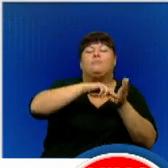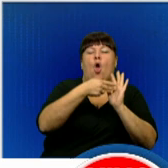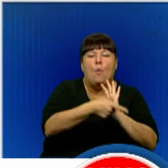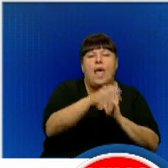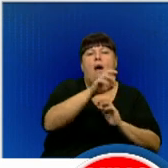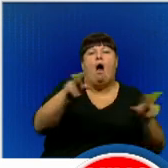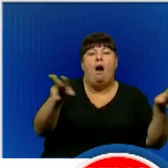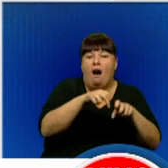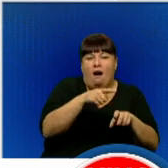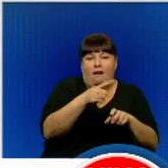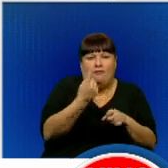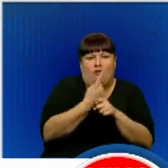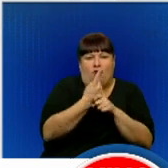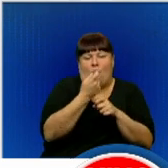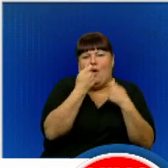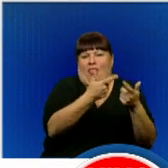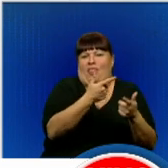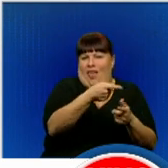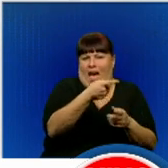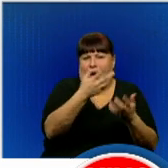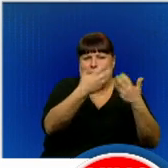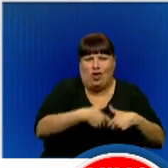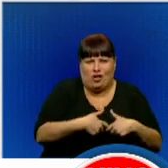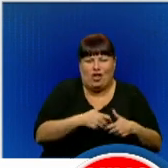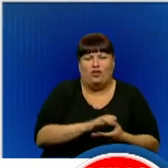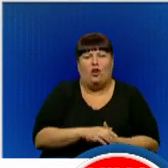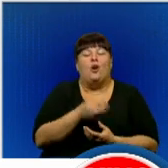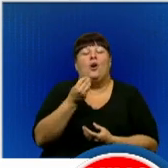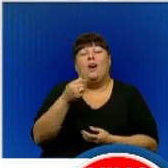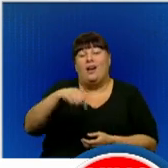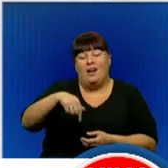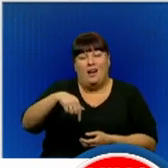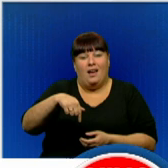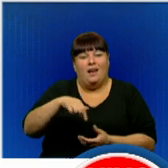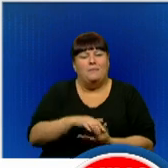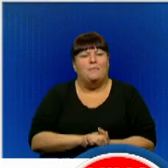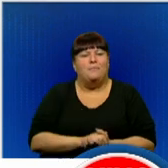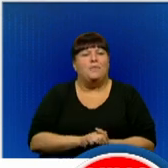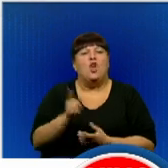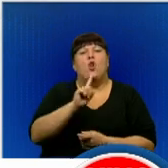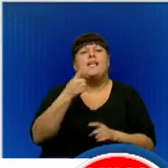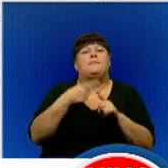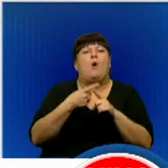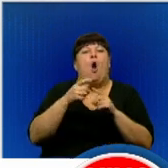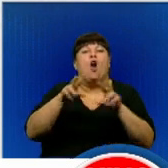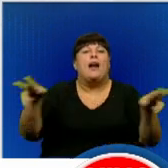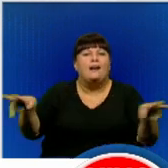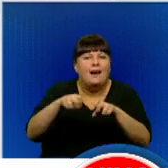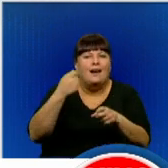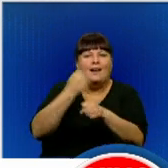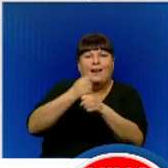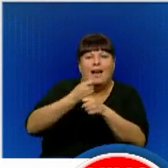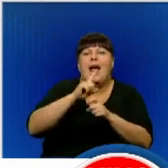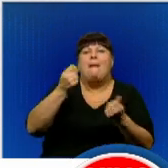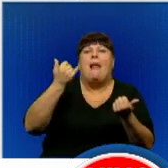problema de rentabilidad no están alcanzadas por este proyecto porque aquí este no es ni por facturación ni por